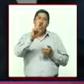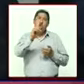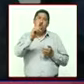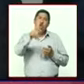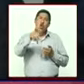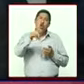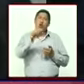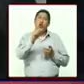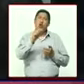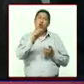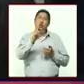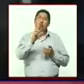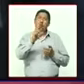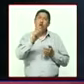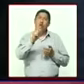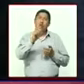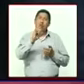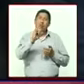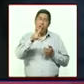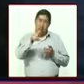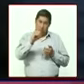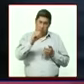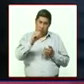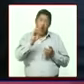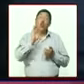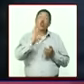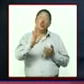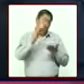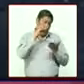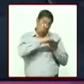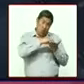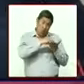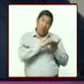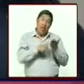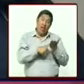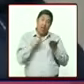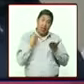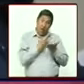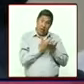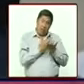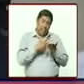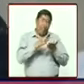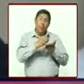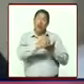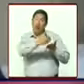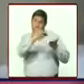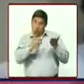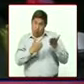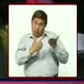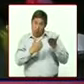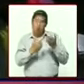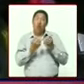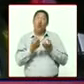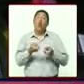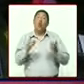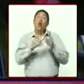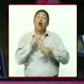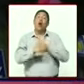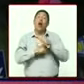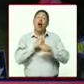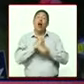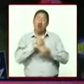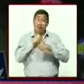página Yo Participo pueden digitar su número de carnet. Y posterior a eso, el año de nacimiento, el presionar el